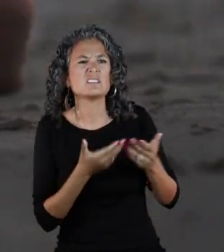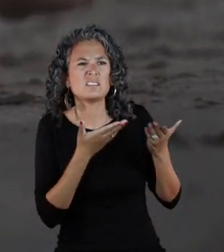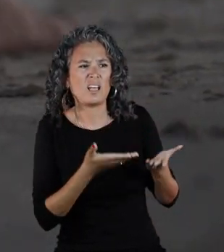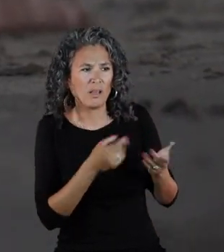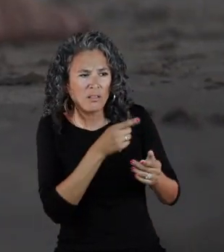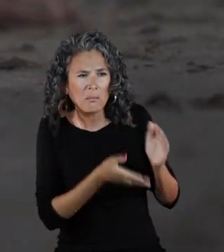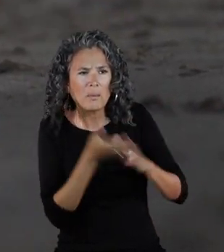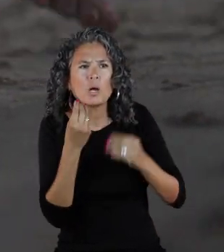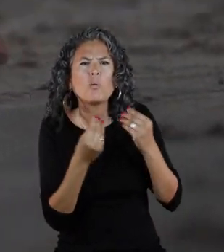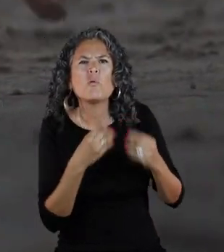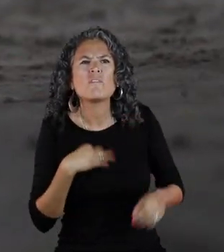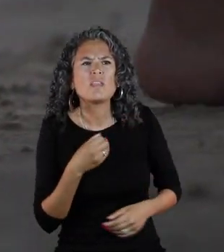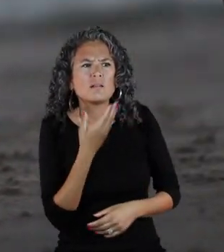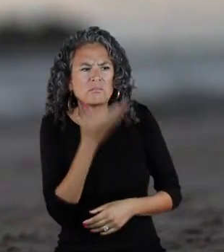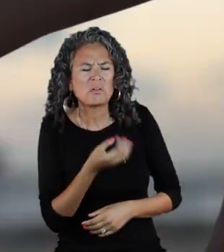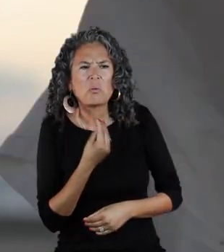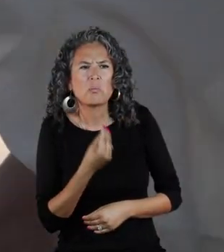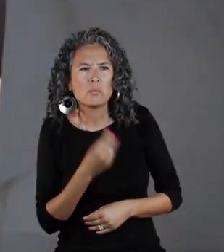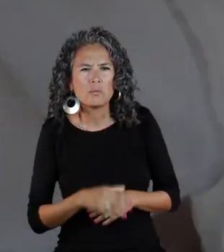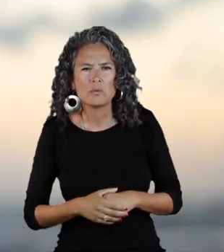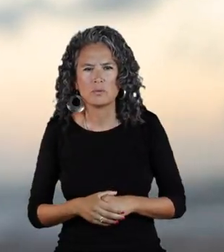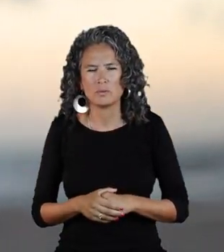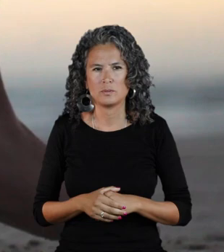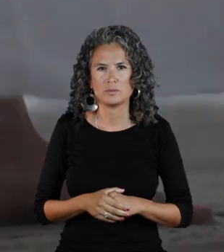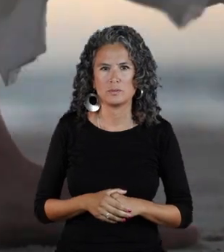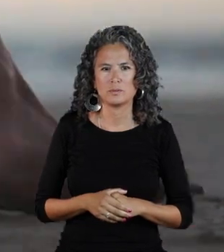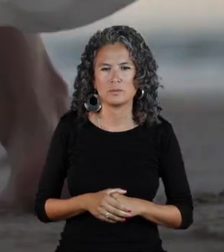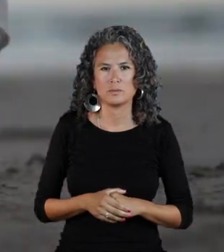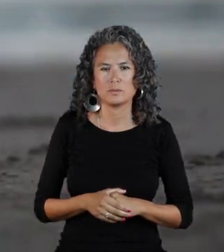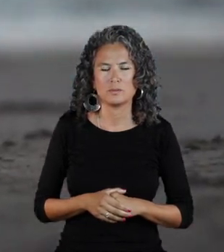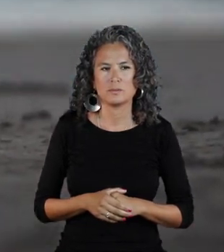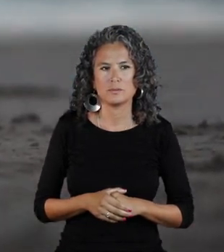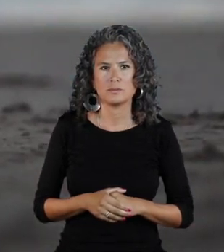¿qué vas a hacer? Si te vas, ¿cómo vas a vivir?